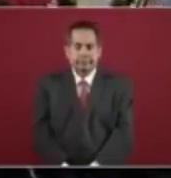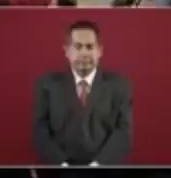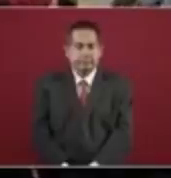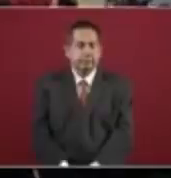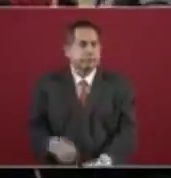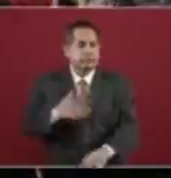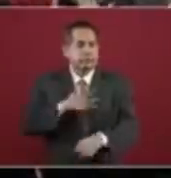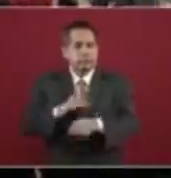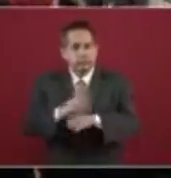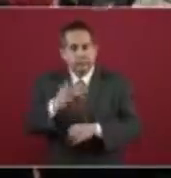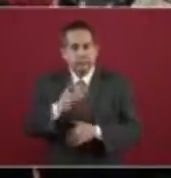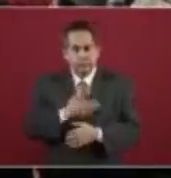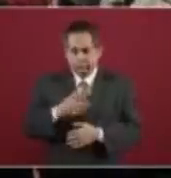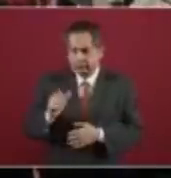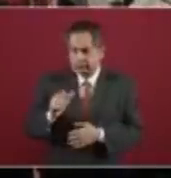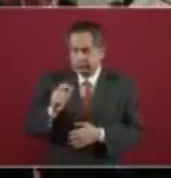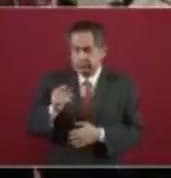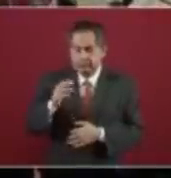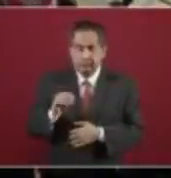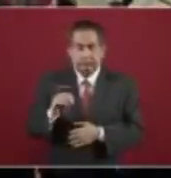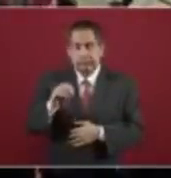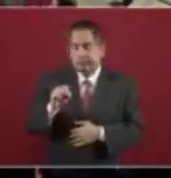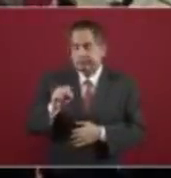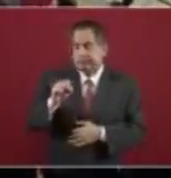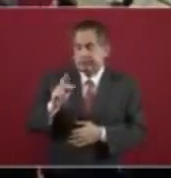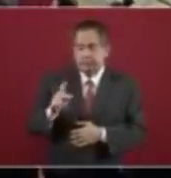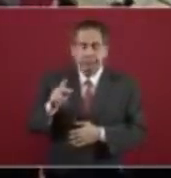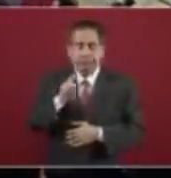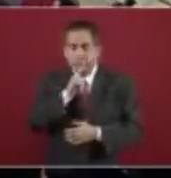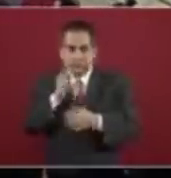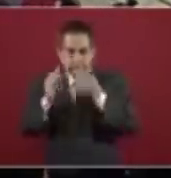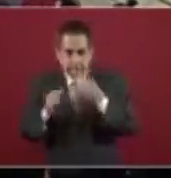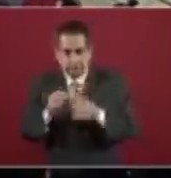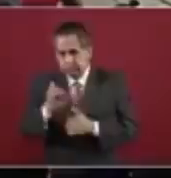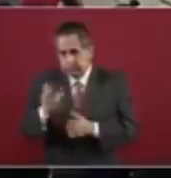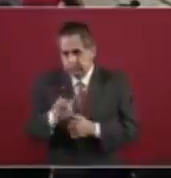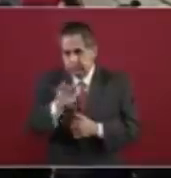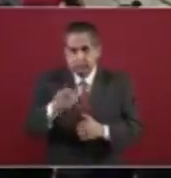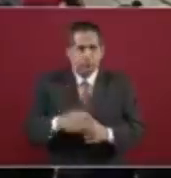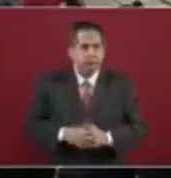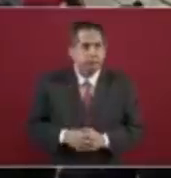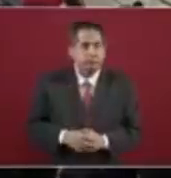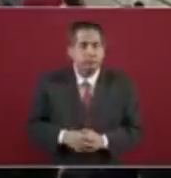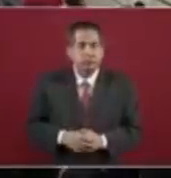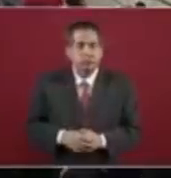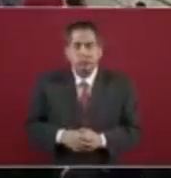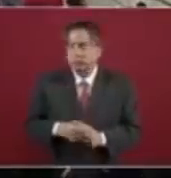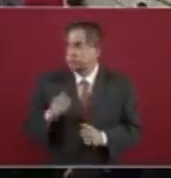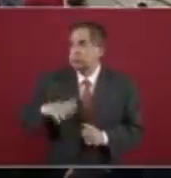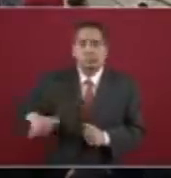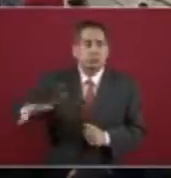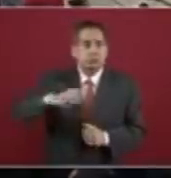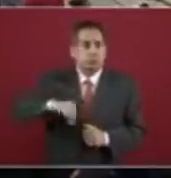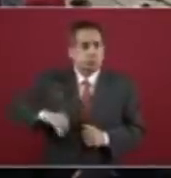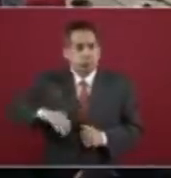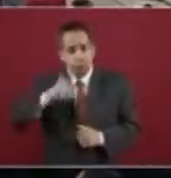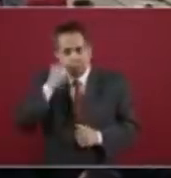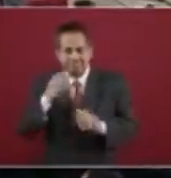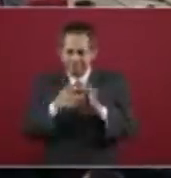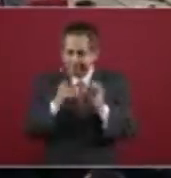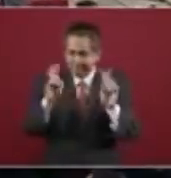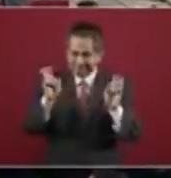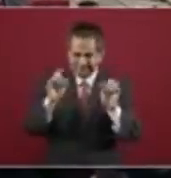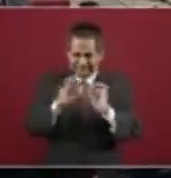Buenos días, presidente. Alberto Rodríguez, de SDP Noticias. Le quiero hacer una pregunta. Es un tema de obvio interés general que tiene muchas aristas